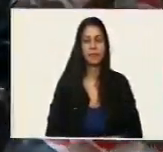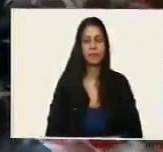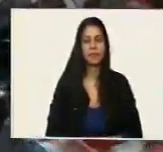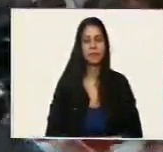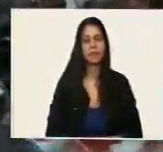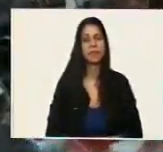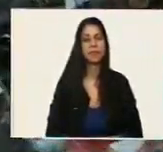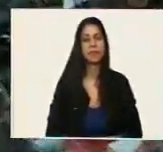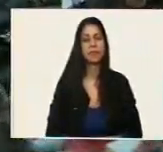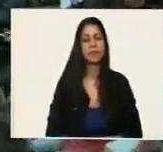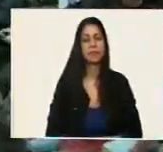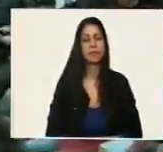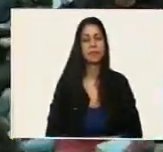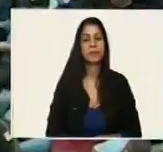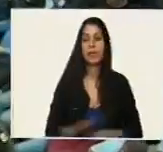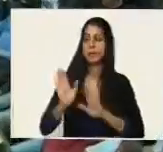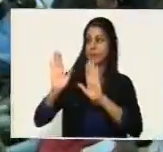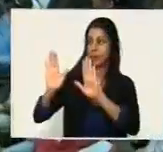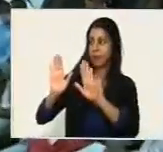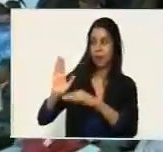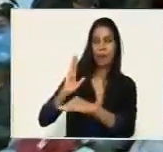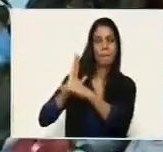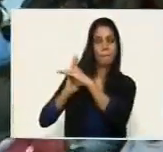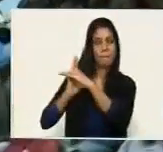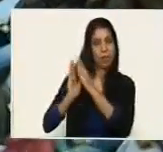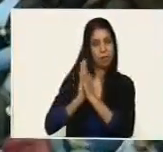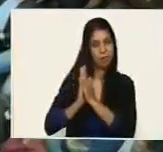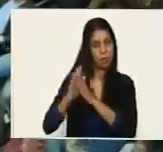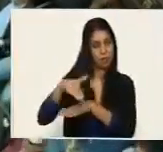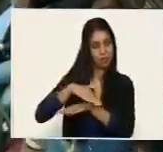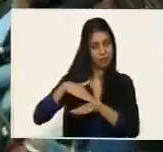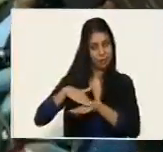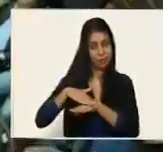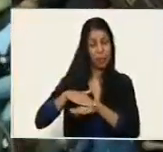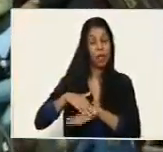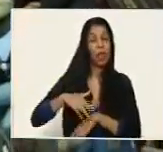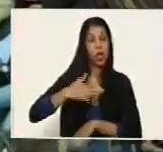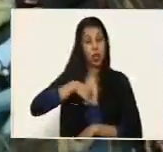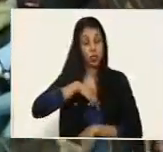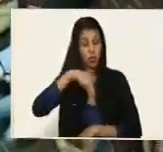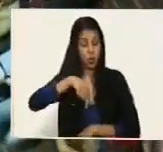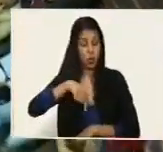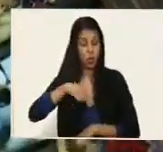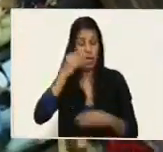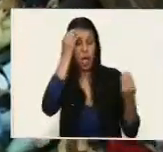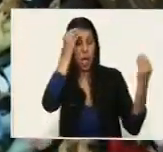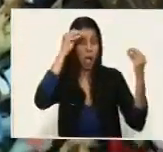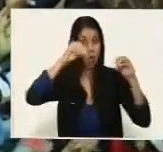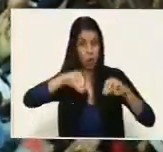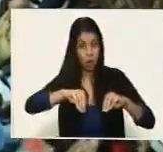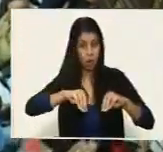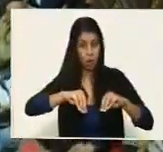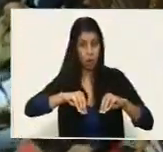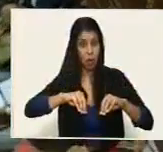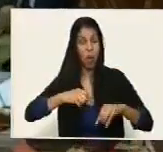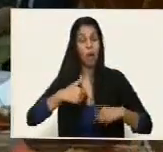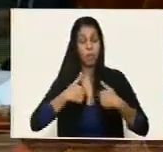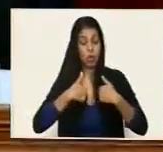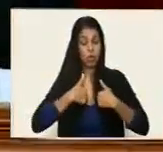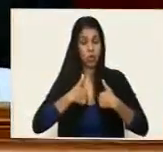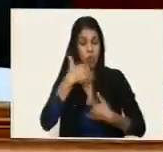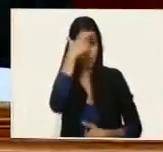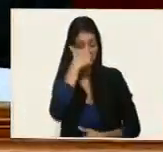Comunicación del ciudadano. Ya va, un momento, porque nosotros vamos a aprobar este acuerdo, pero yo quiero enviarle una carta firmada